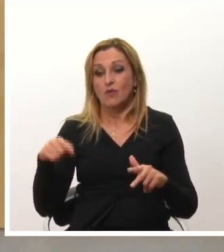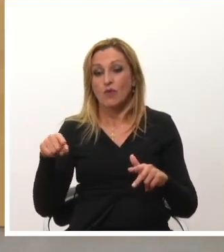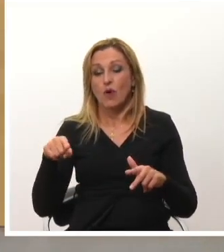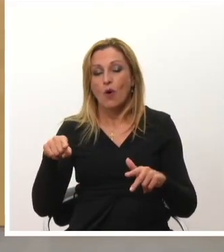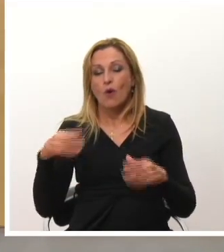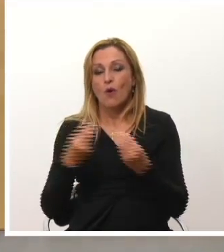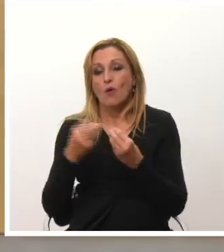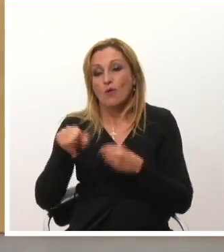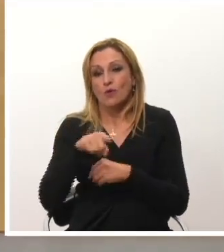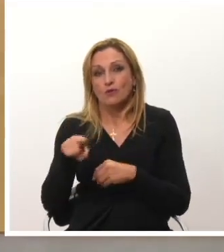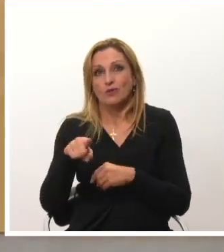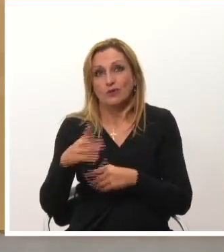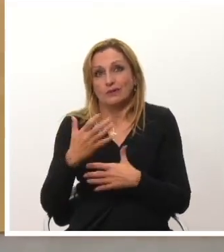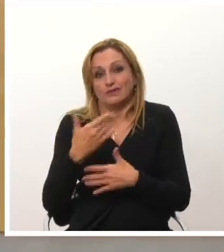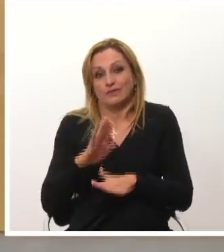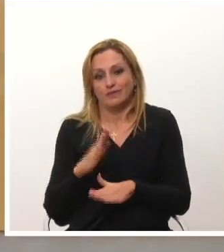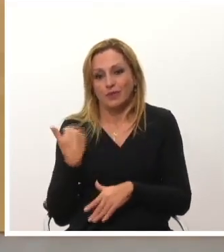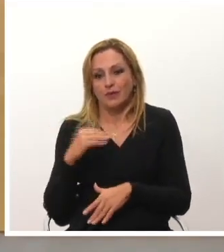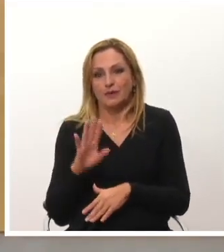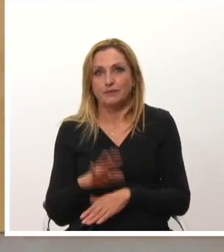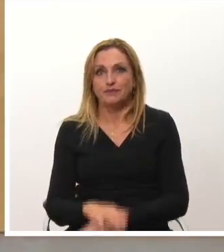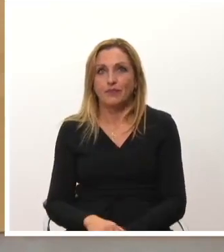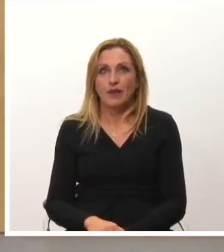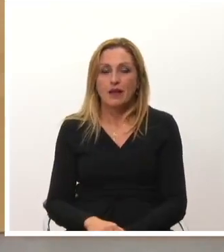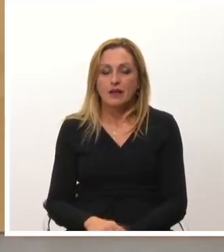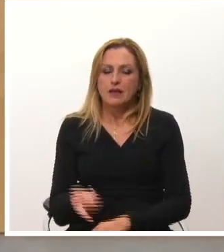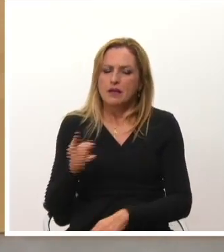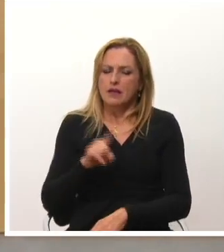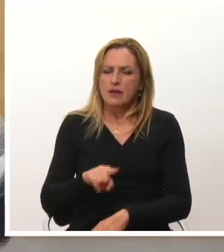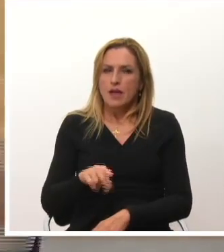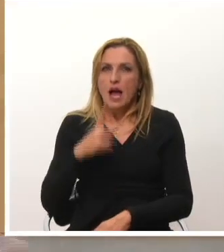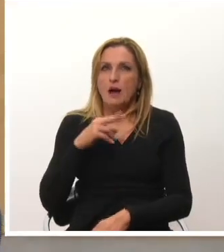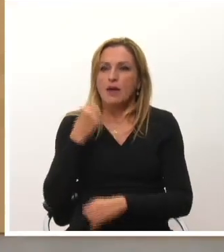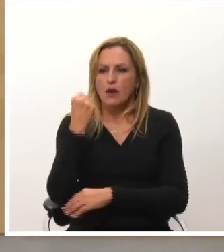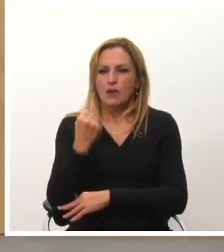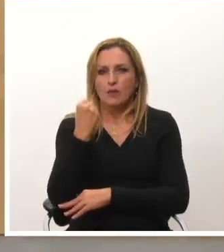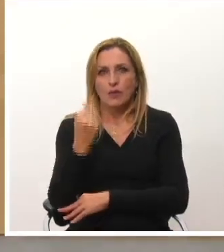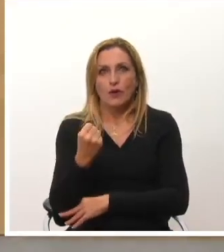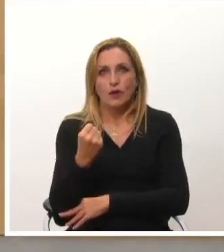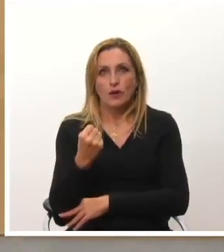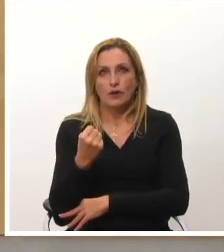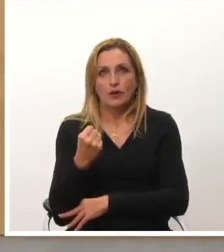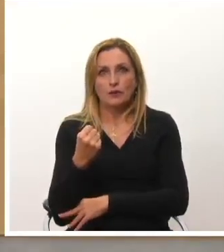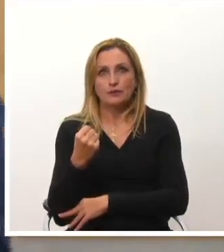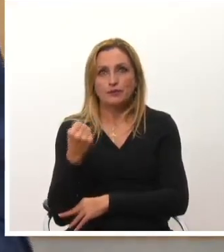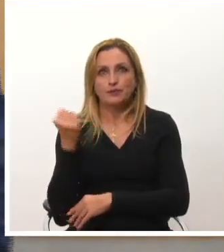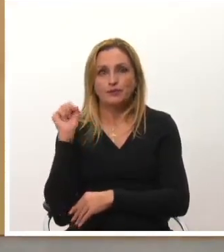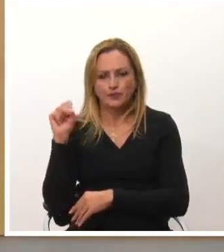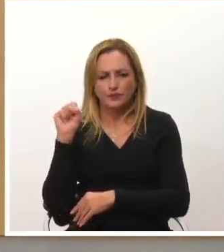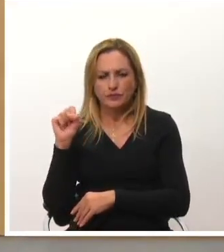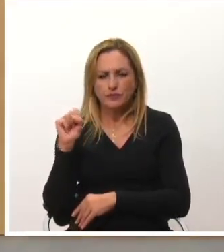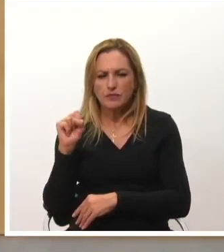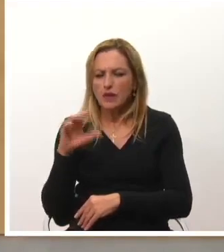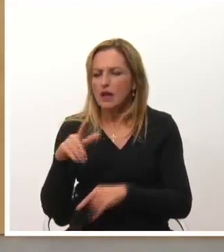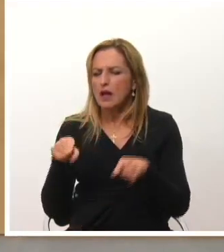bueno habla de los poderes fácticos vuelve a soltar a los poderes fácticos tiene usted el mismo discurso que podemos de verdad